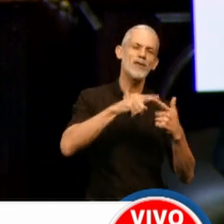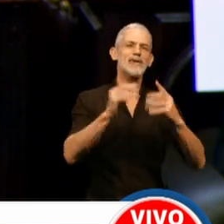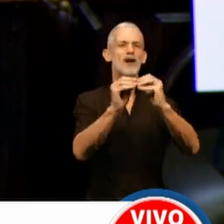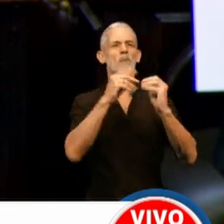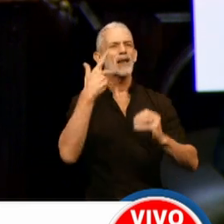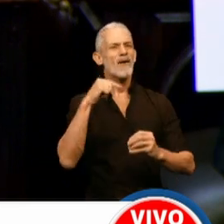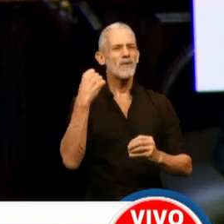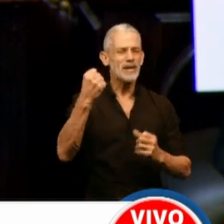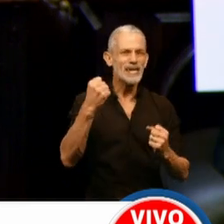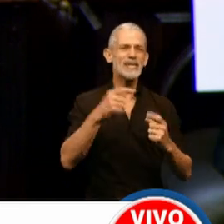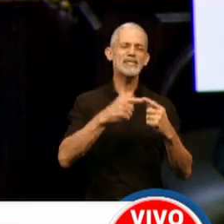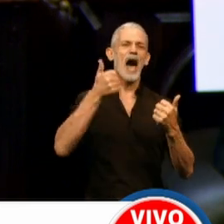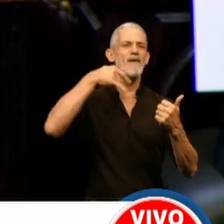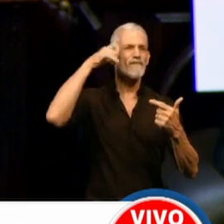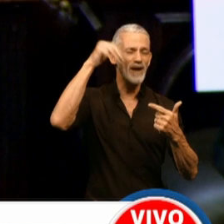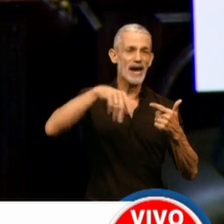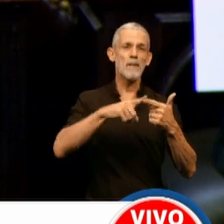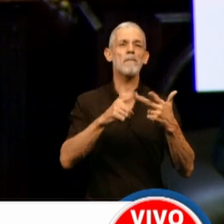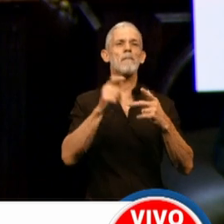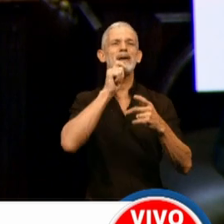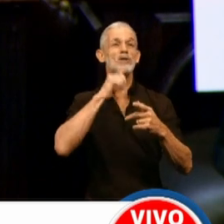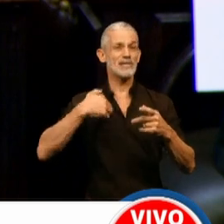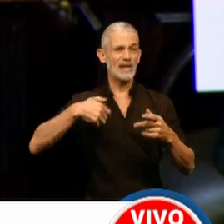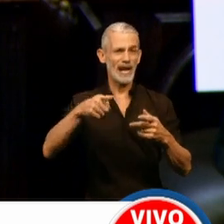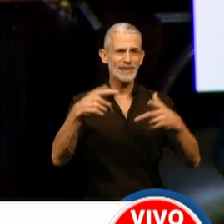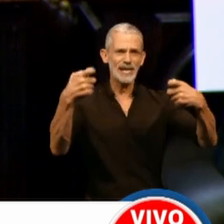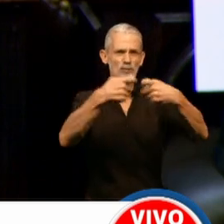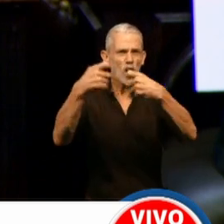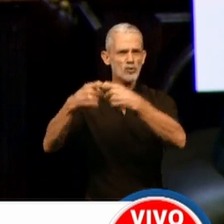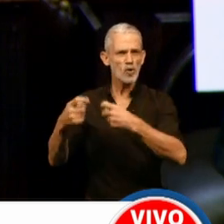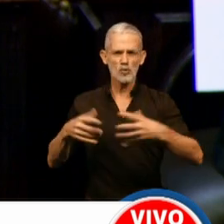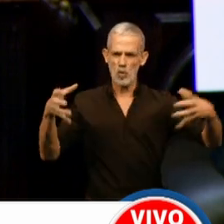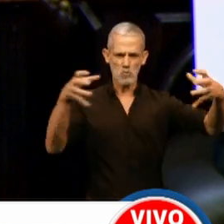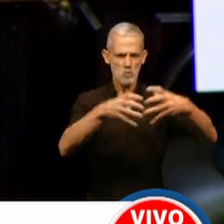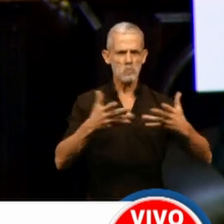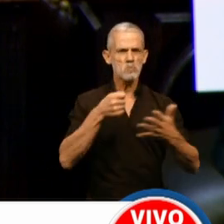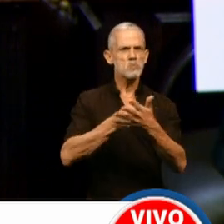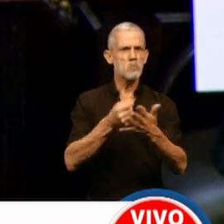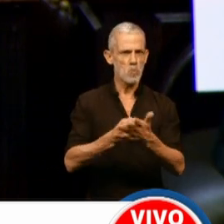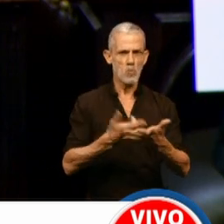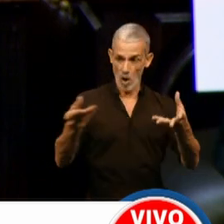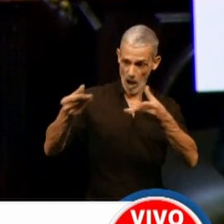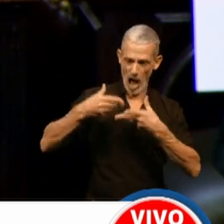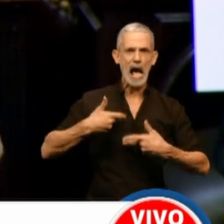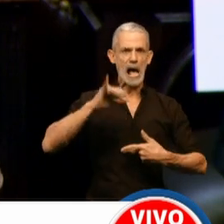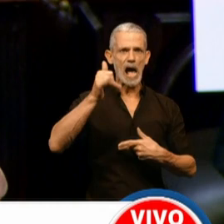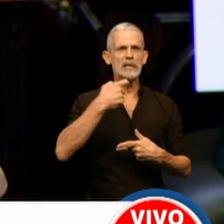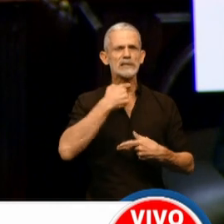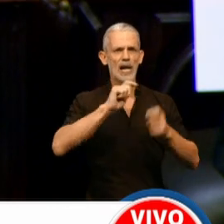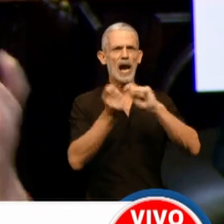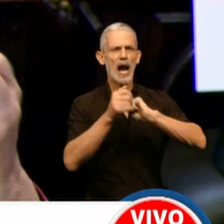compañeras feministas en las filas compañeras de periodistas argentinas lo que venimos a decir es si queremos cambiar